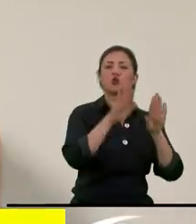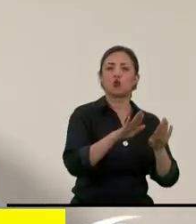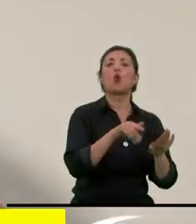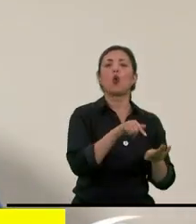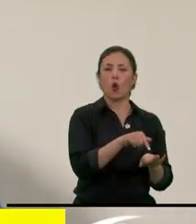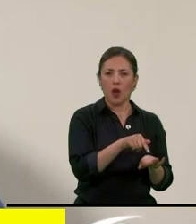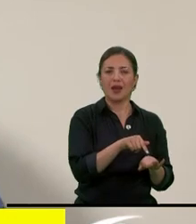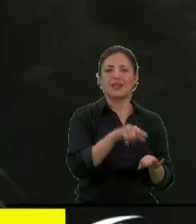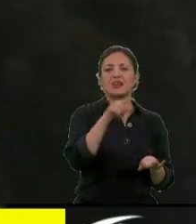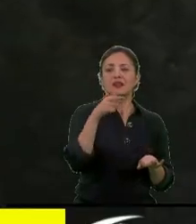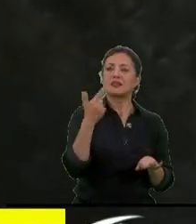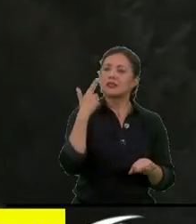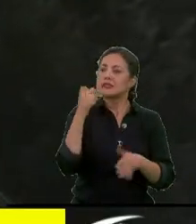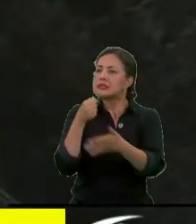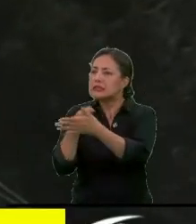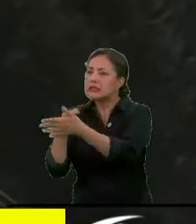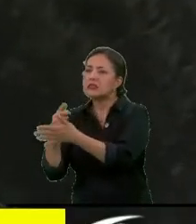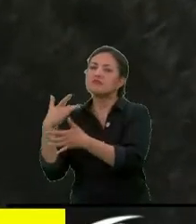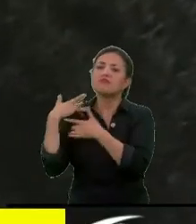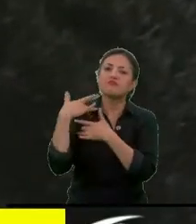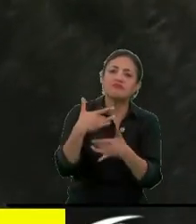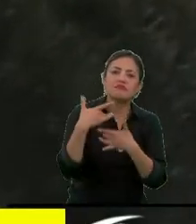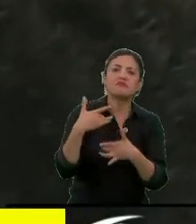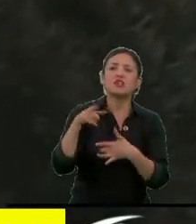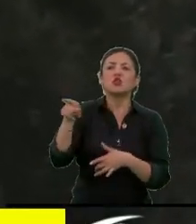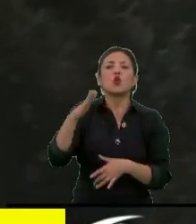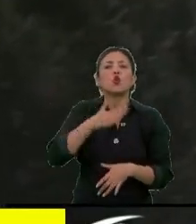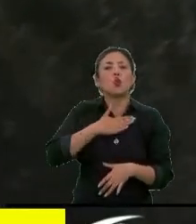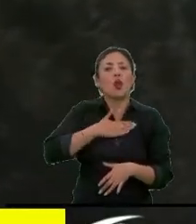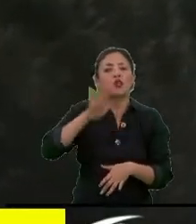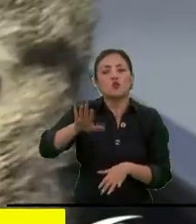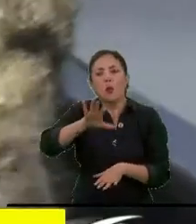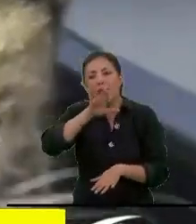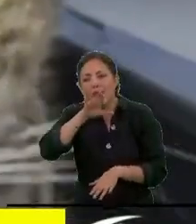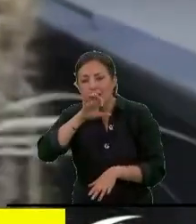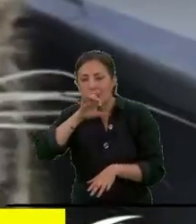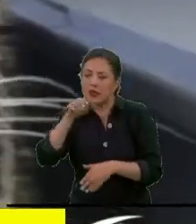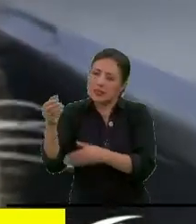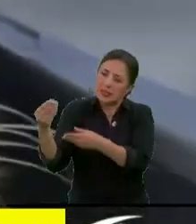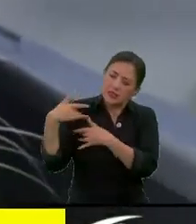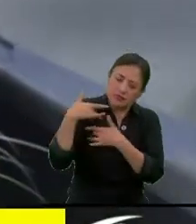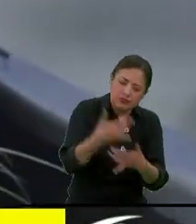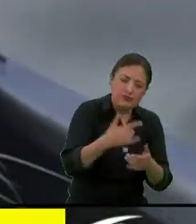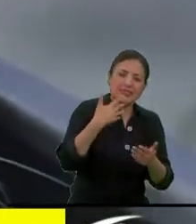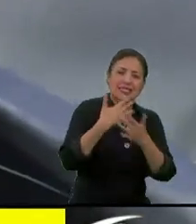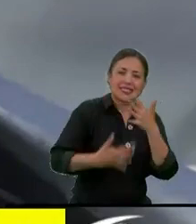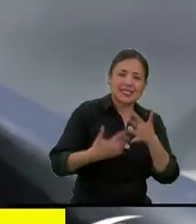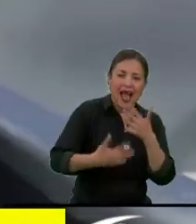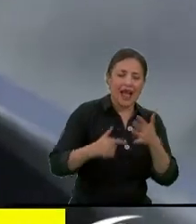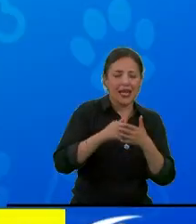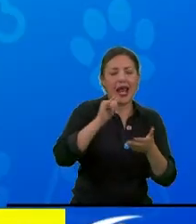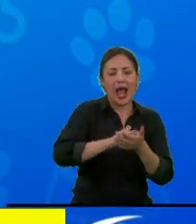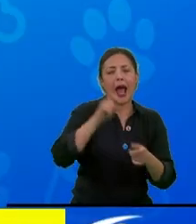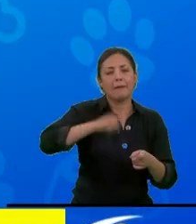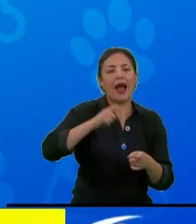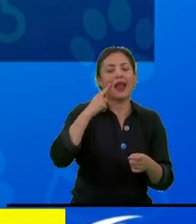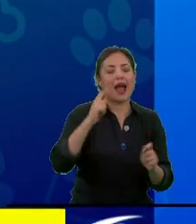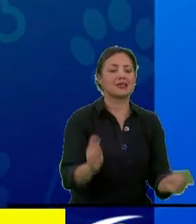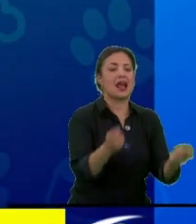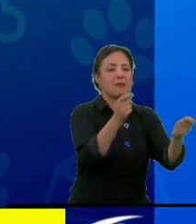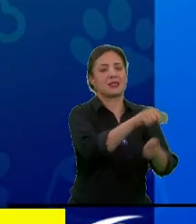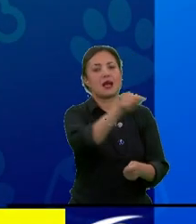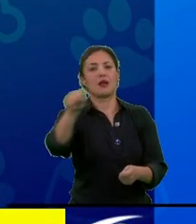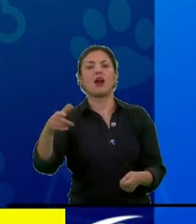cuentan con la donación de los propietarios para que podamos seguir salvando vidas. ¿Quiénes pueden donar?